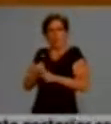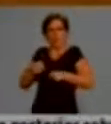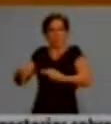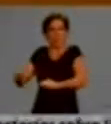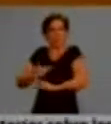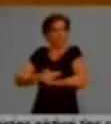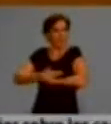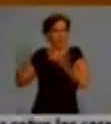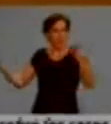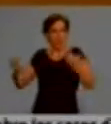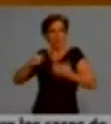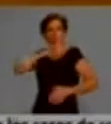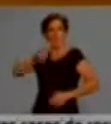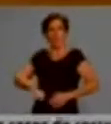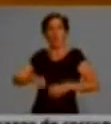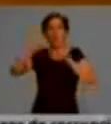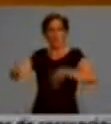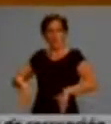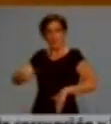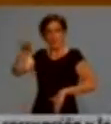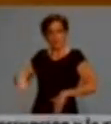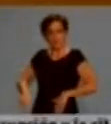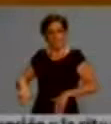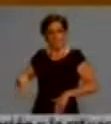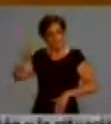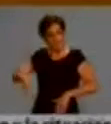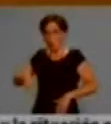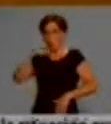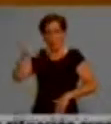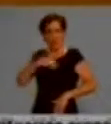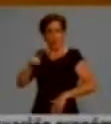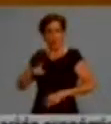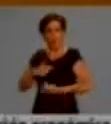que ahora sabemos que no la merecía.